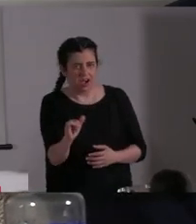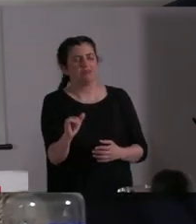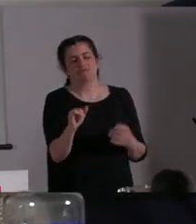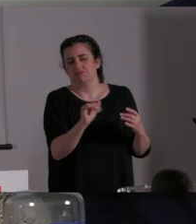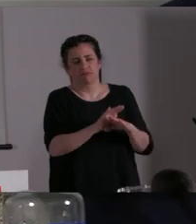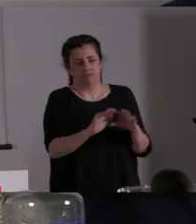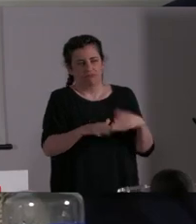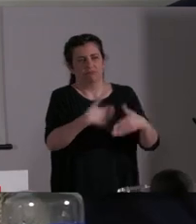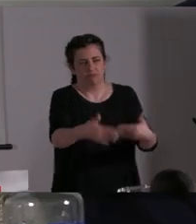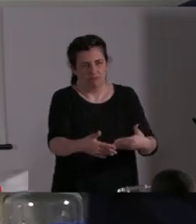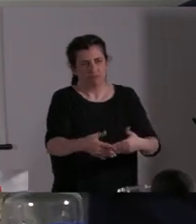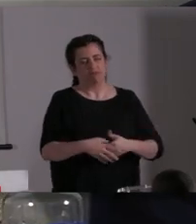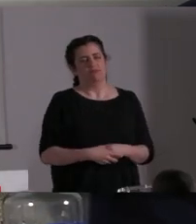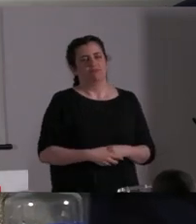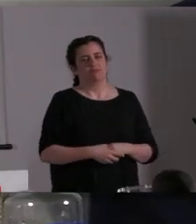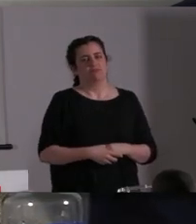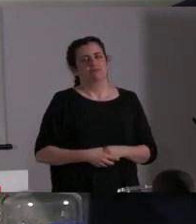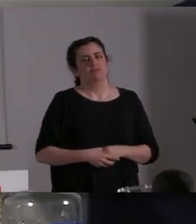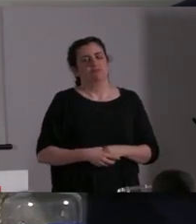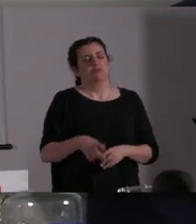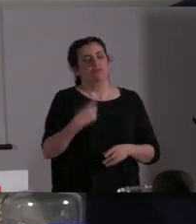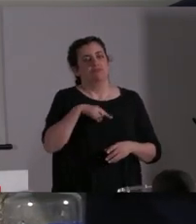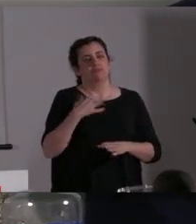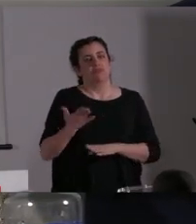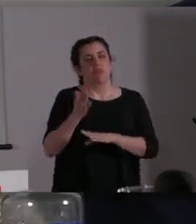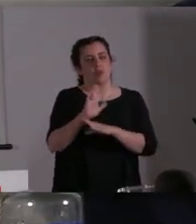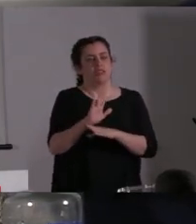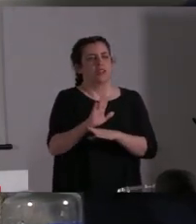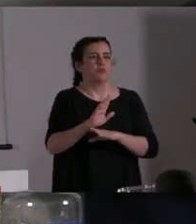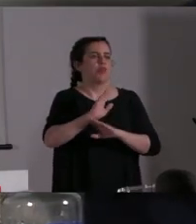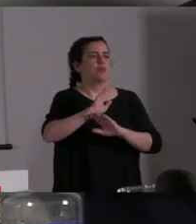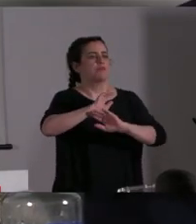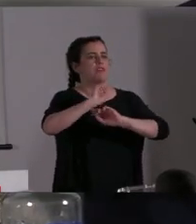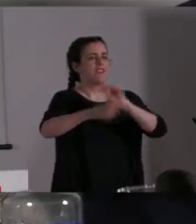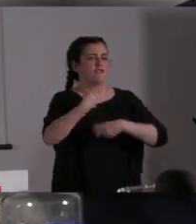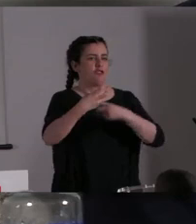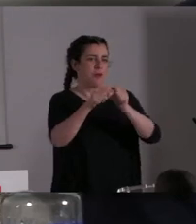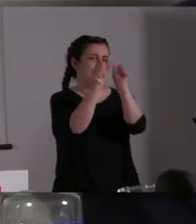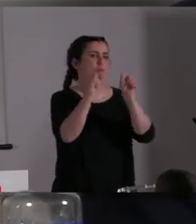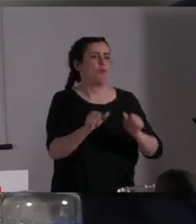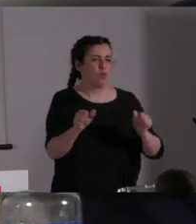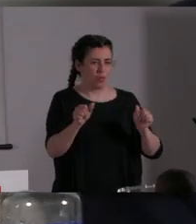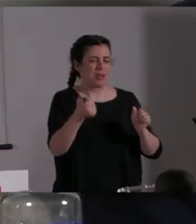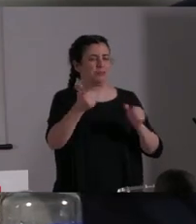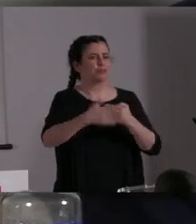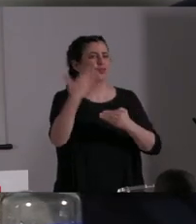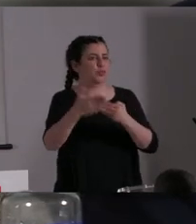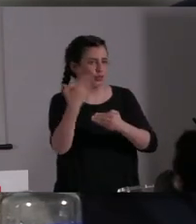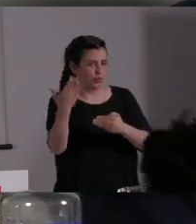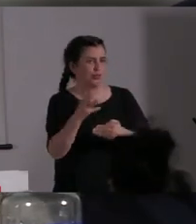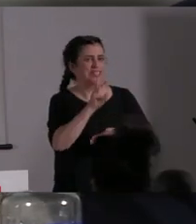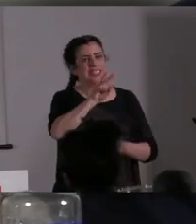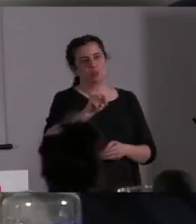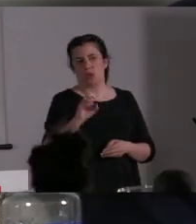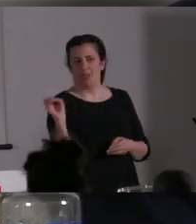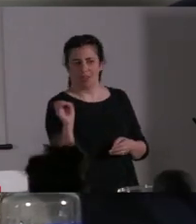también es una, lo que planteamos es una versión 3.0, por decirlo de alguna manera, revisitamos la fórmula de cooperativismo